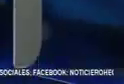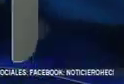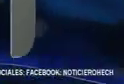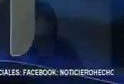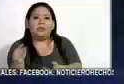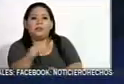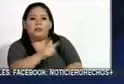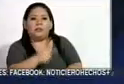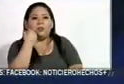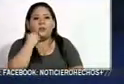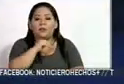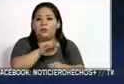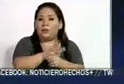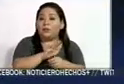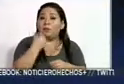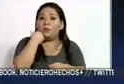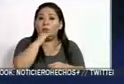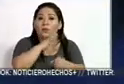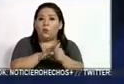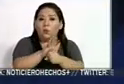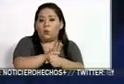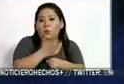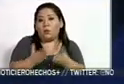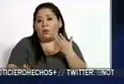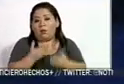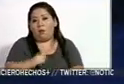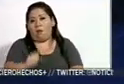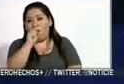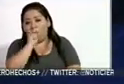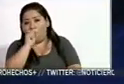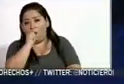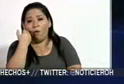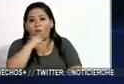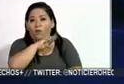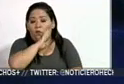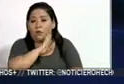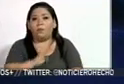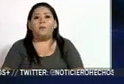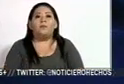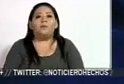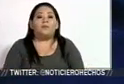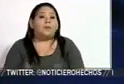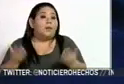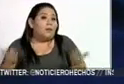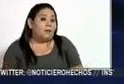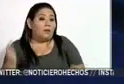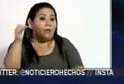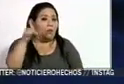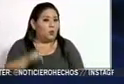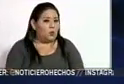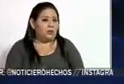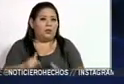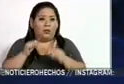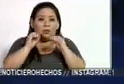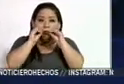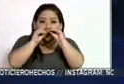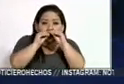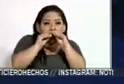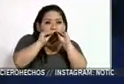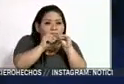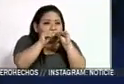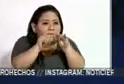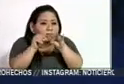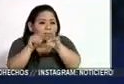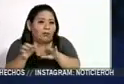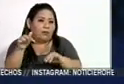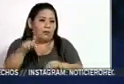es una relación directa con los problemas respiratorios, específicamente con neumonías. Pero por el momento el virus no está desaluminado dentro de